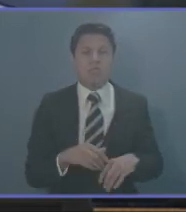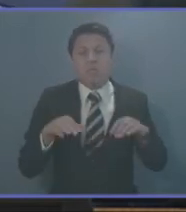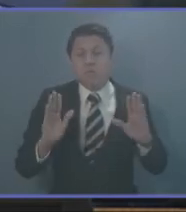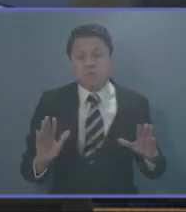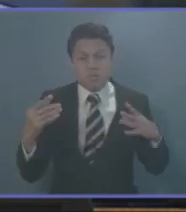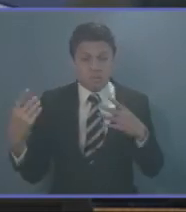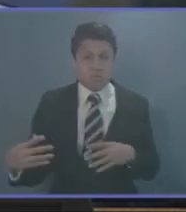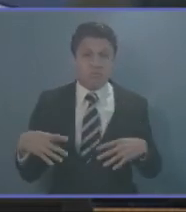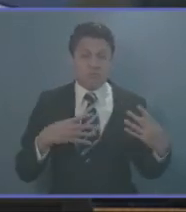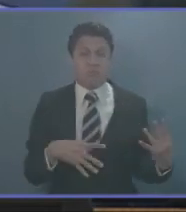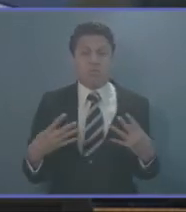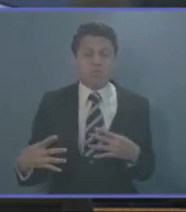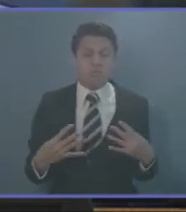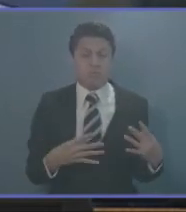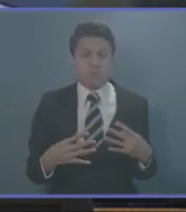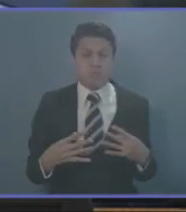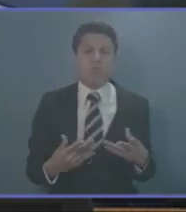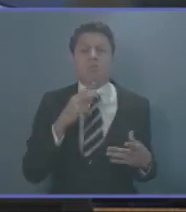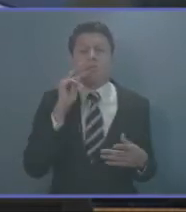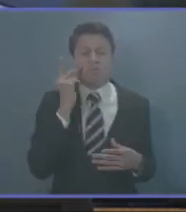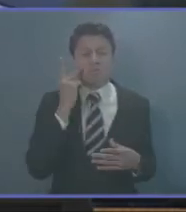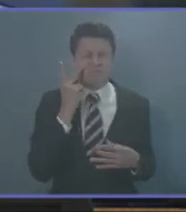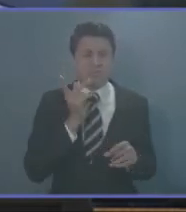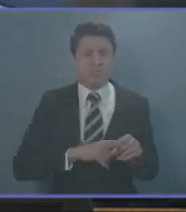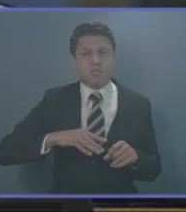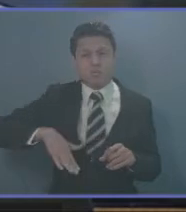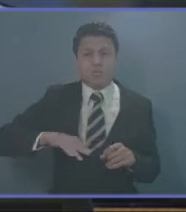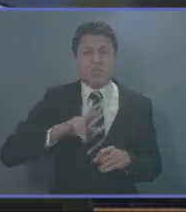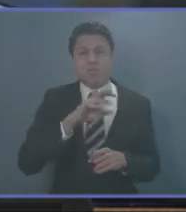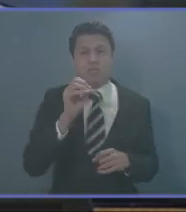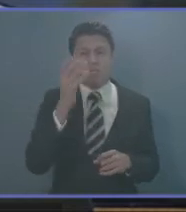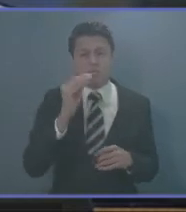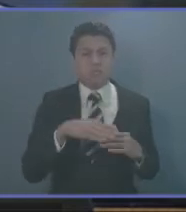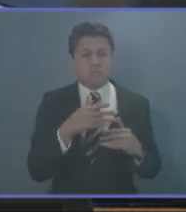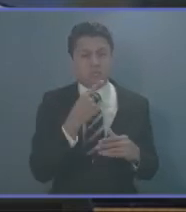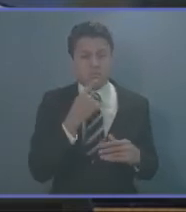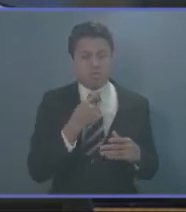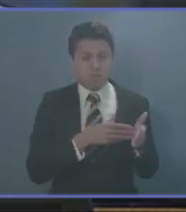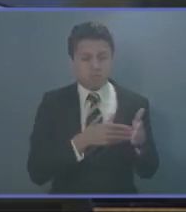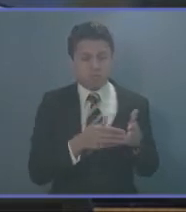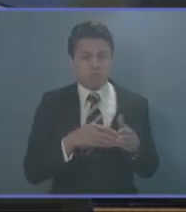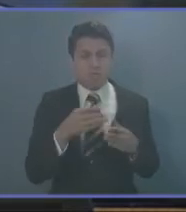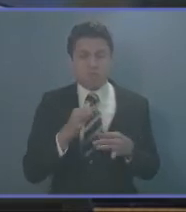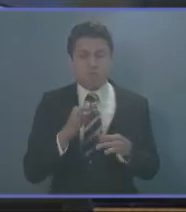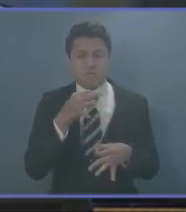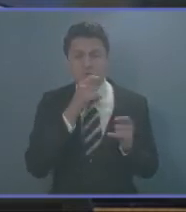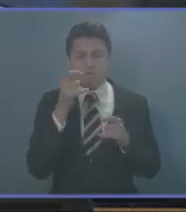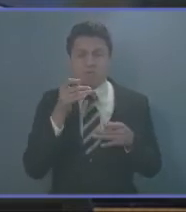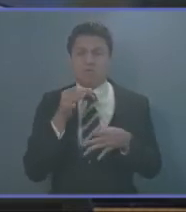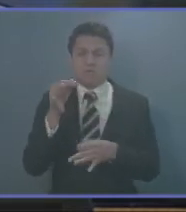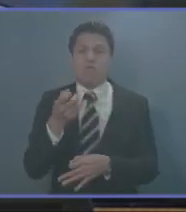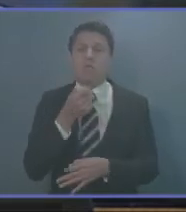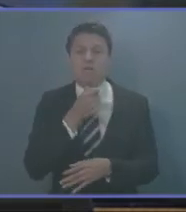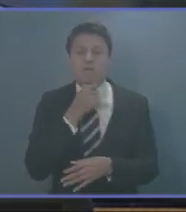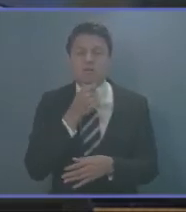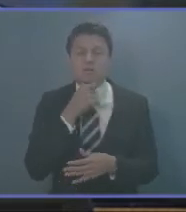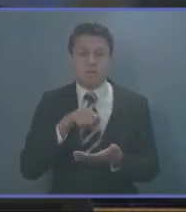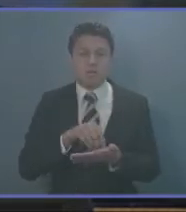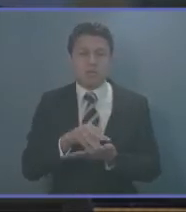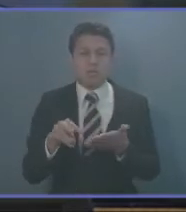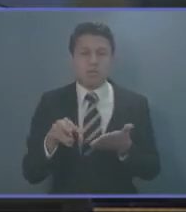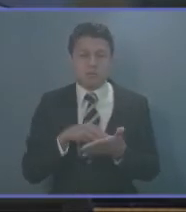actividad de que se trate, a más tardar 30 días después de la fecha que aperturen para los efectos de su